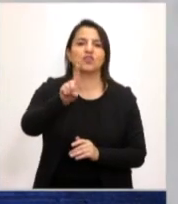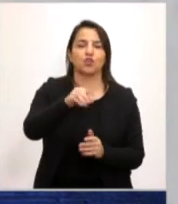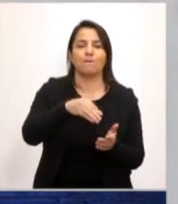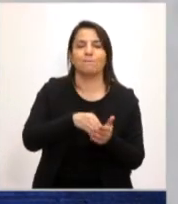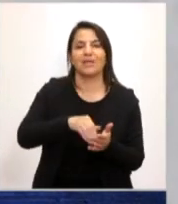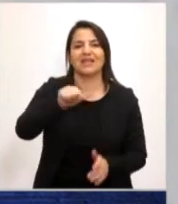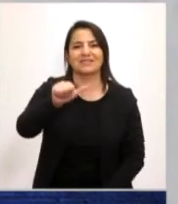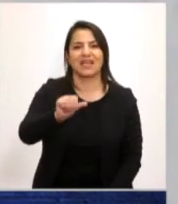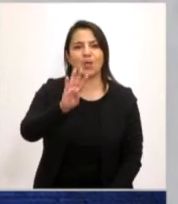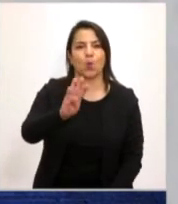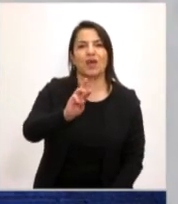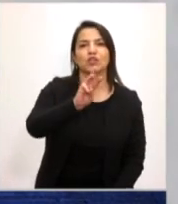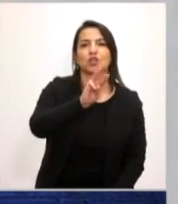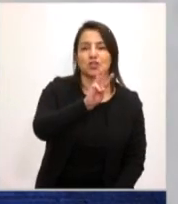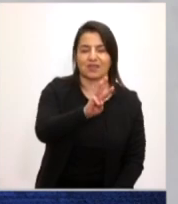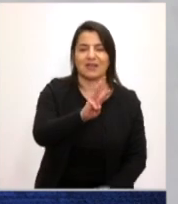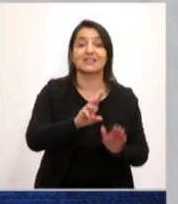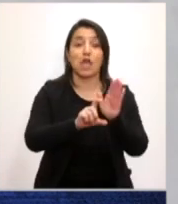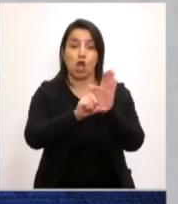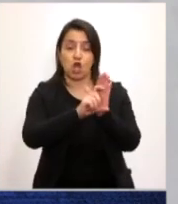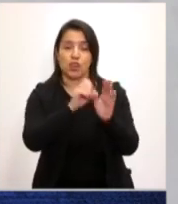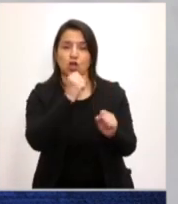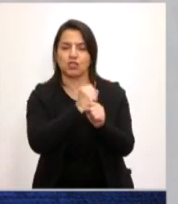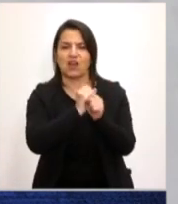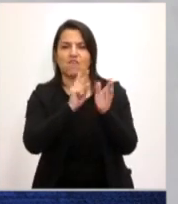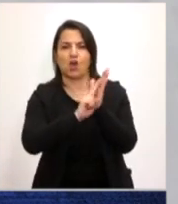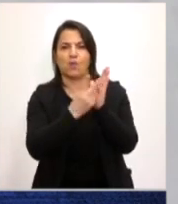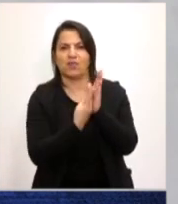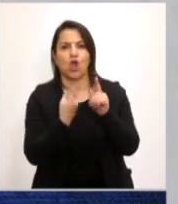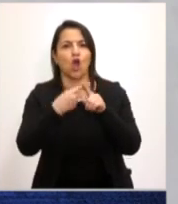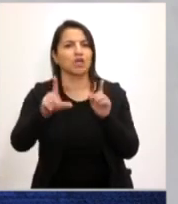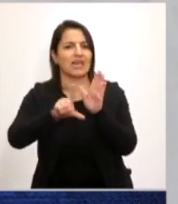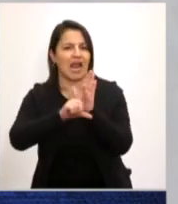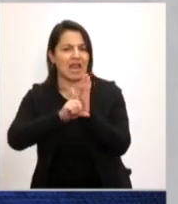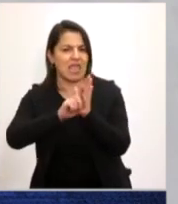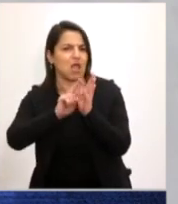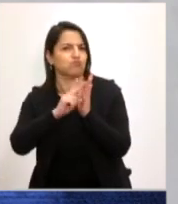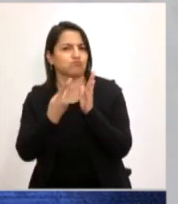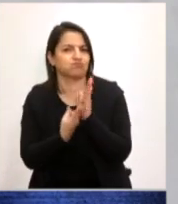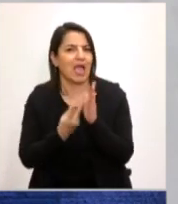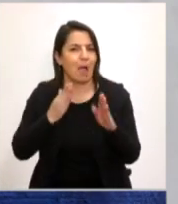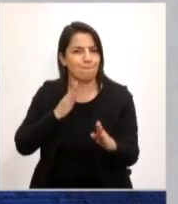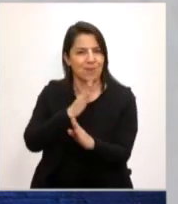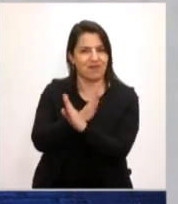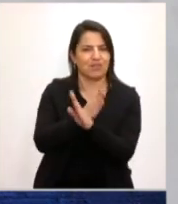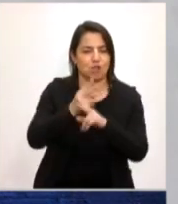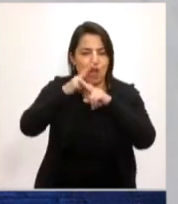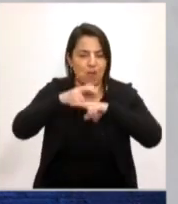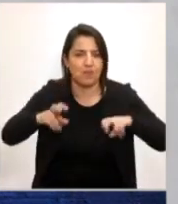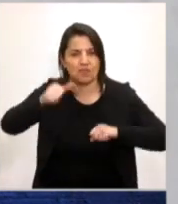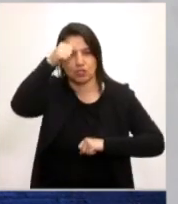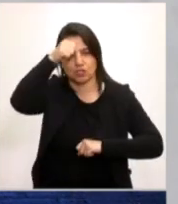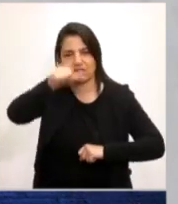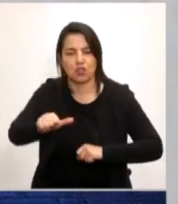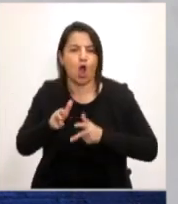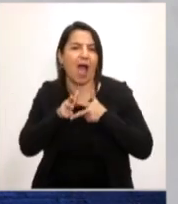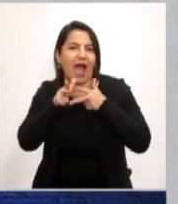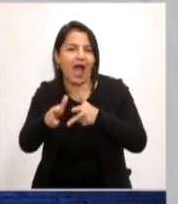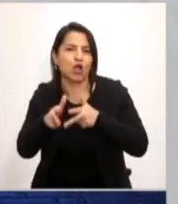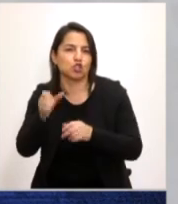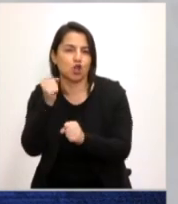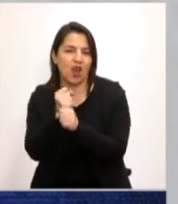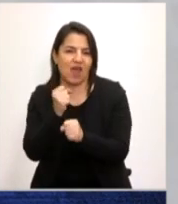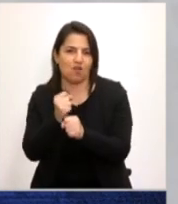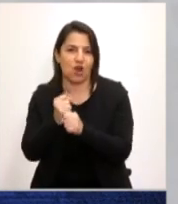modifica el Código del Trabajo y otros cuerpos legales en materia de prevención, investigación y sanción del acoso laboral, sexual y de violencia en el